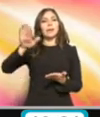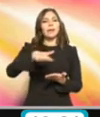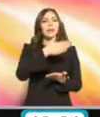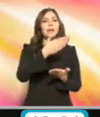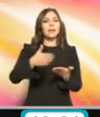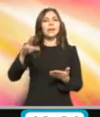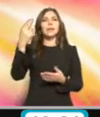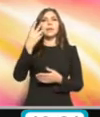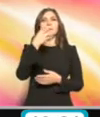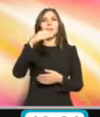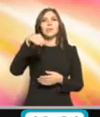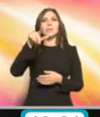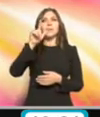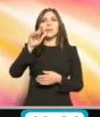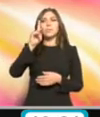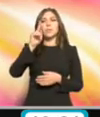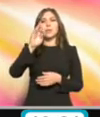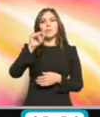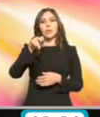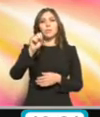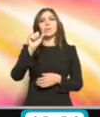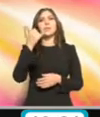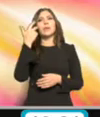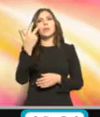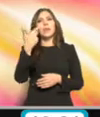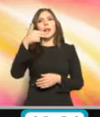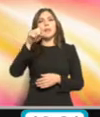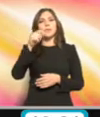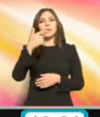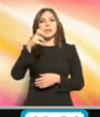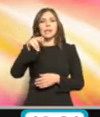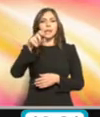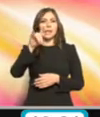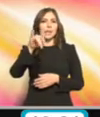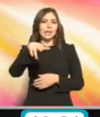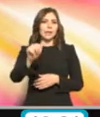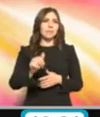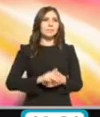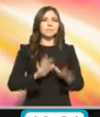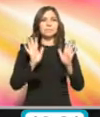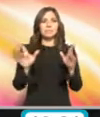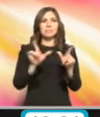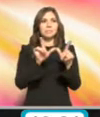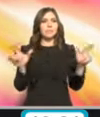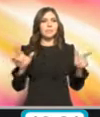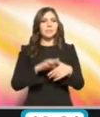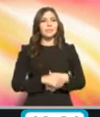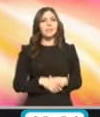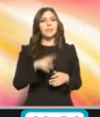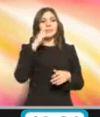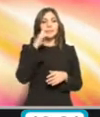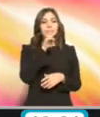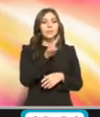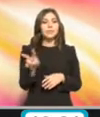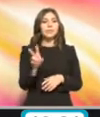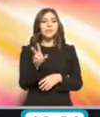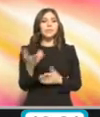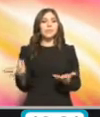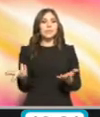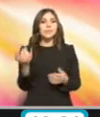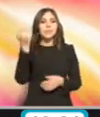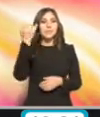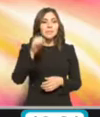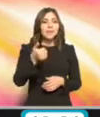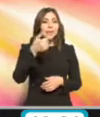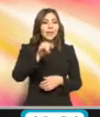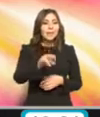400 mililitros de puré de frambuesa. y 8 gramos de grenetina. Ahí está. Mira, voltea para allá, Daniel. Voltea para ¡Ay, allá. no! Así queda.